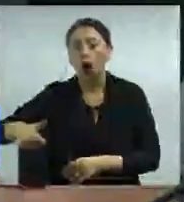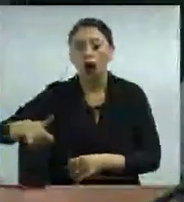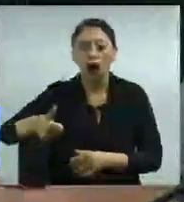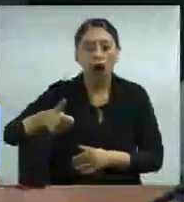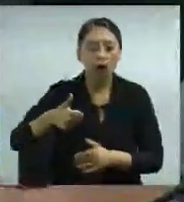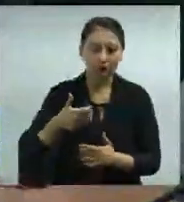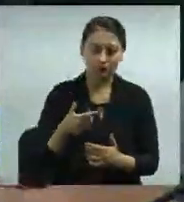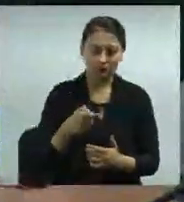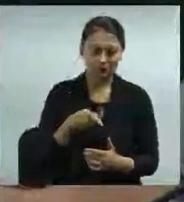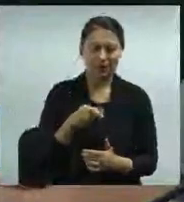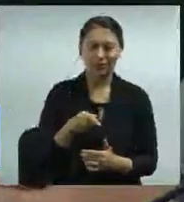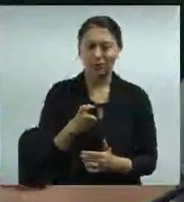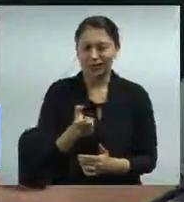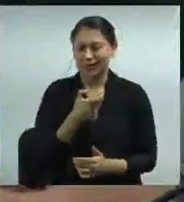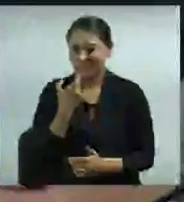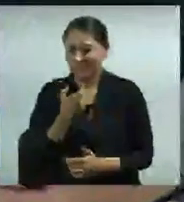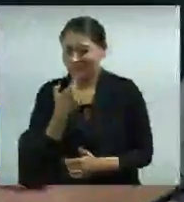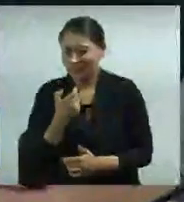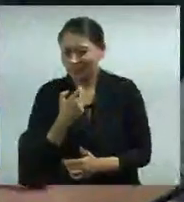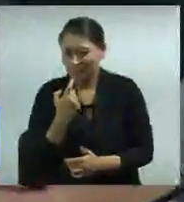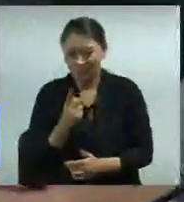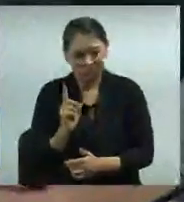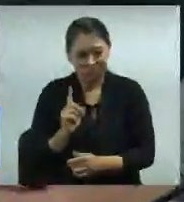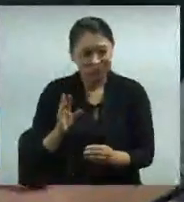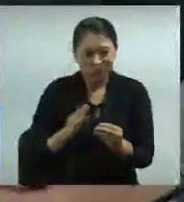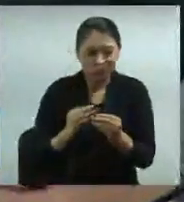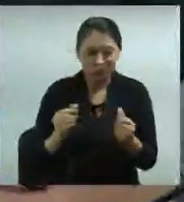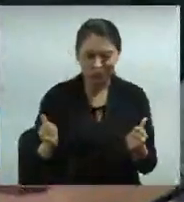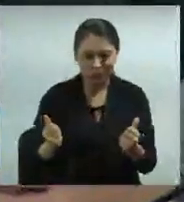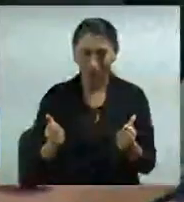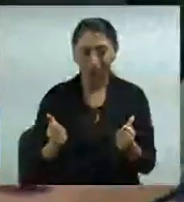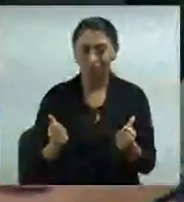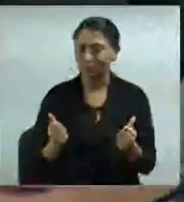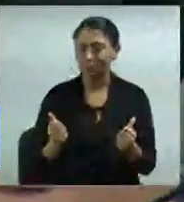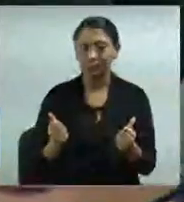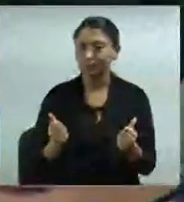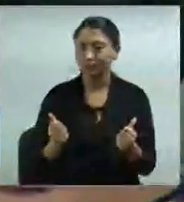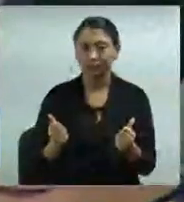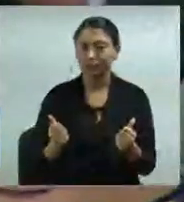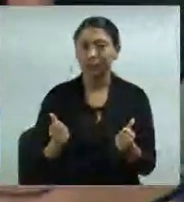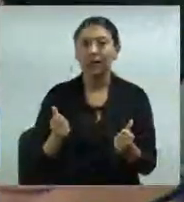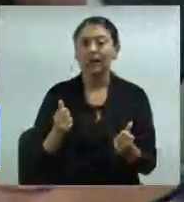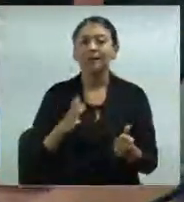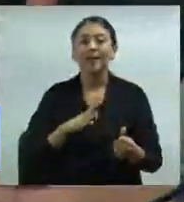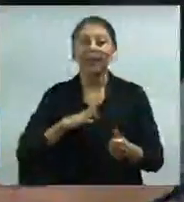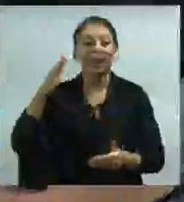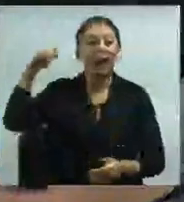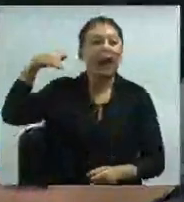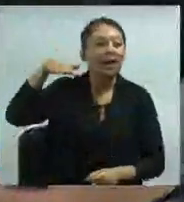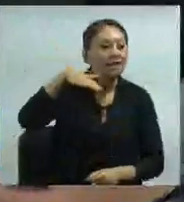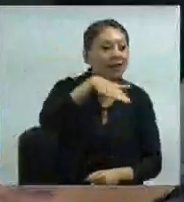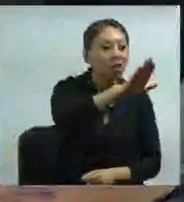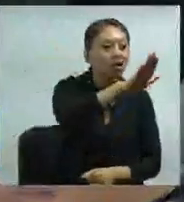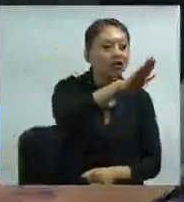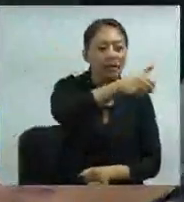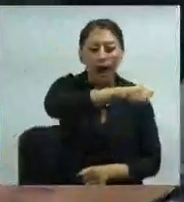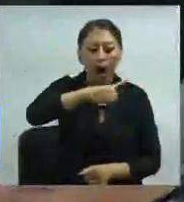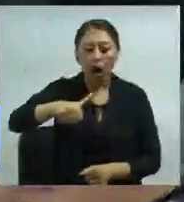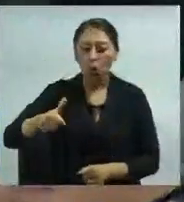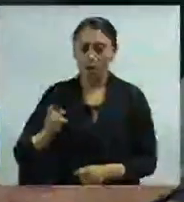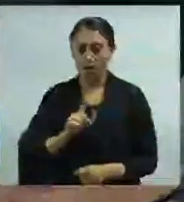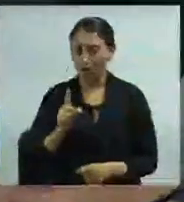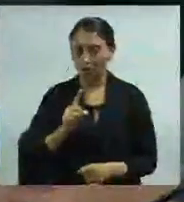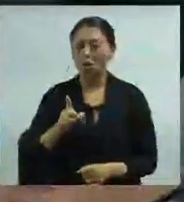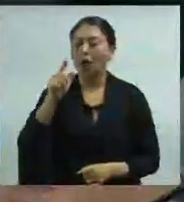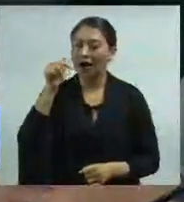realmente da risa, ¿ya? Pero no es esa la solución. No es tener aviones para apagar fuego, es reforestar el